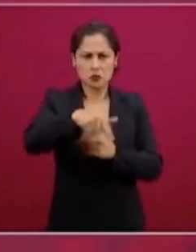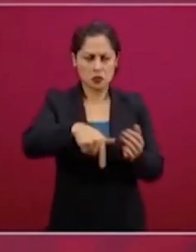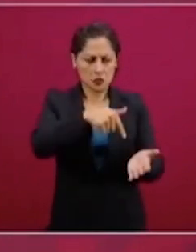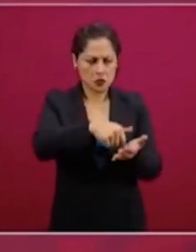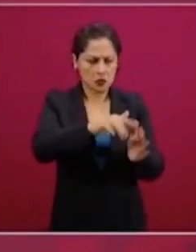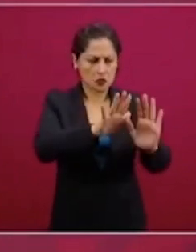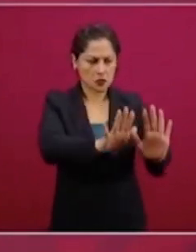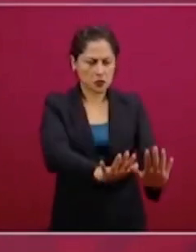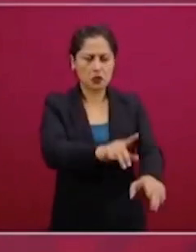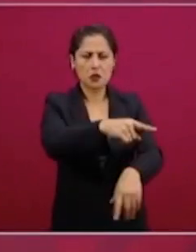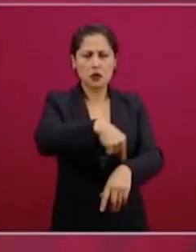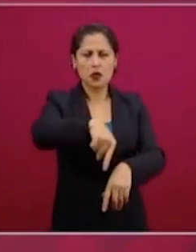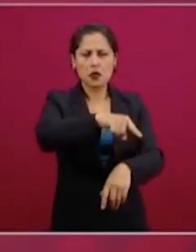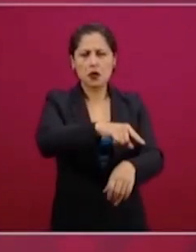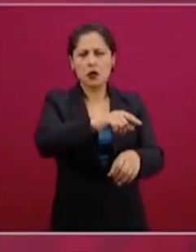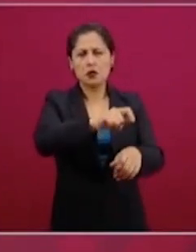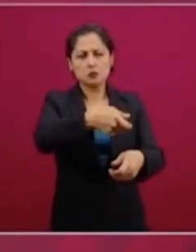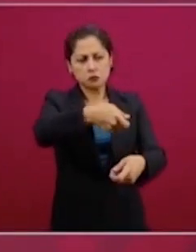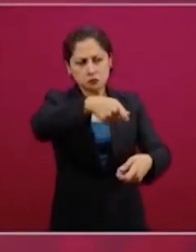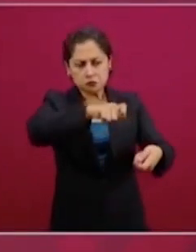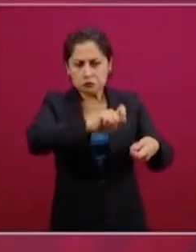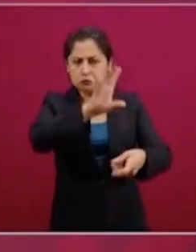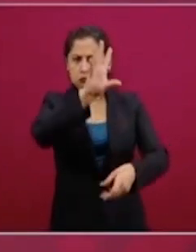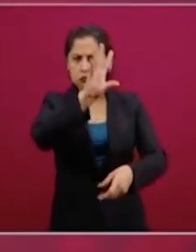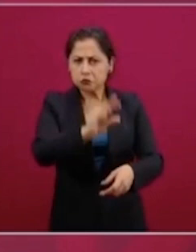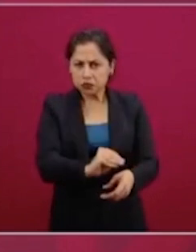no pierden presión.